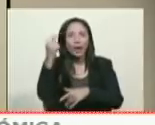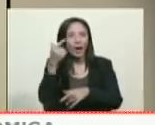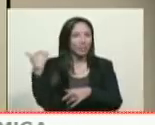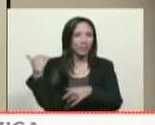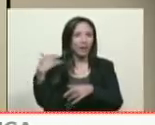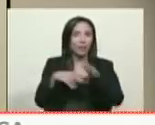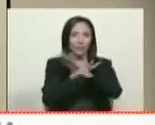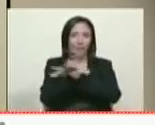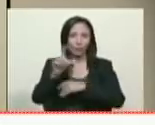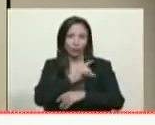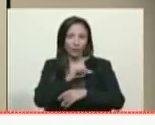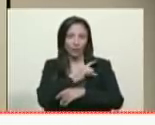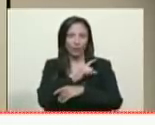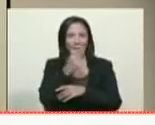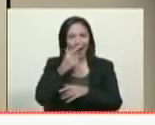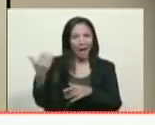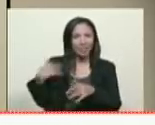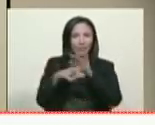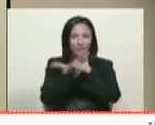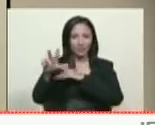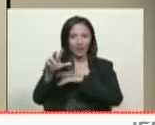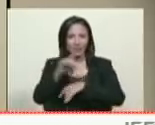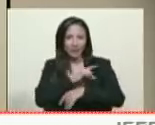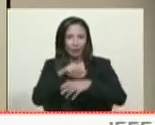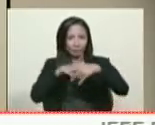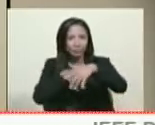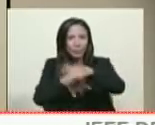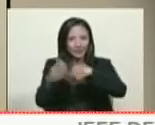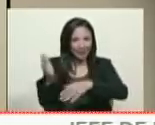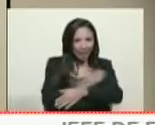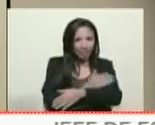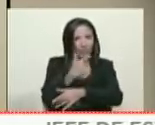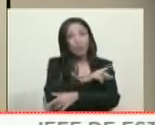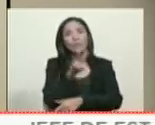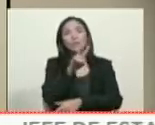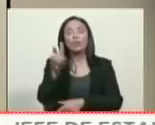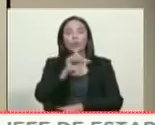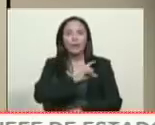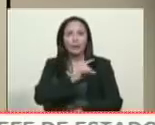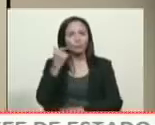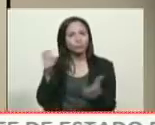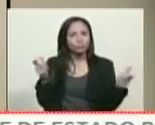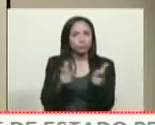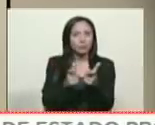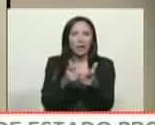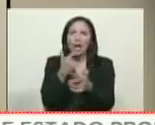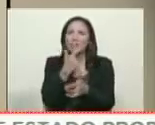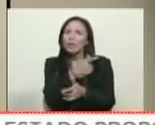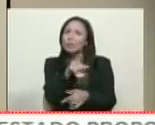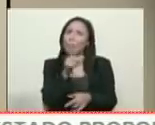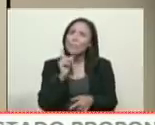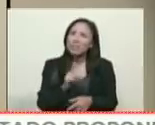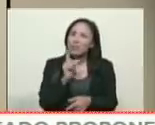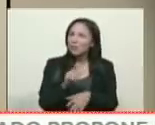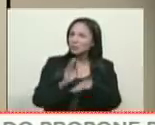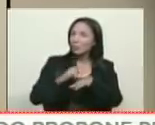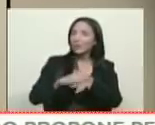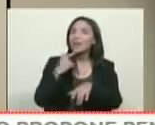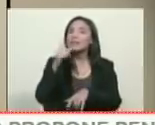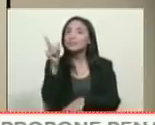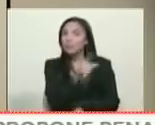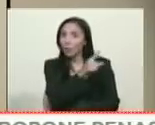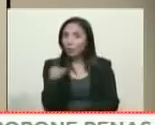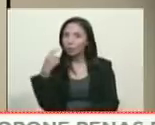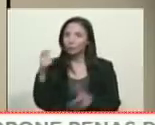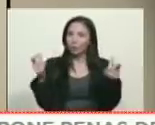marcha multitudinaria del 23 de enero y lo acusó a usted de incumplir su palabra. Confírmenos si esa